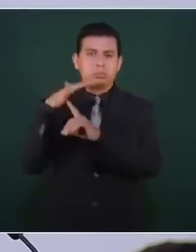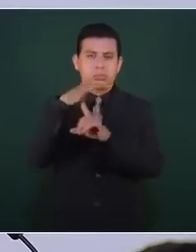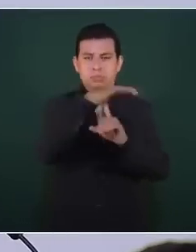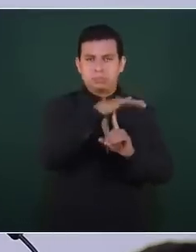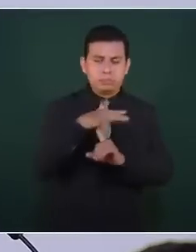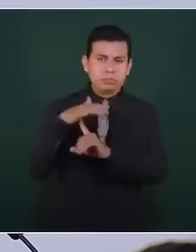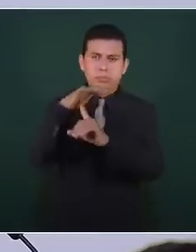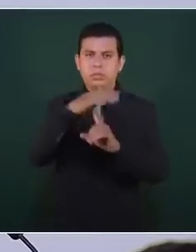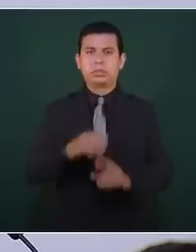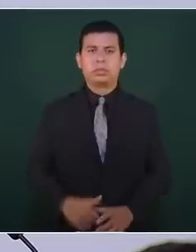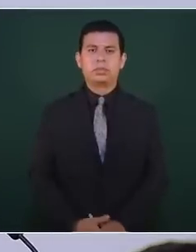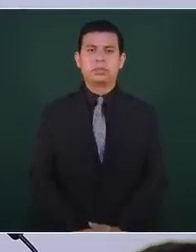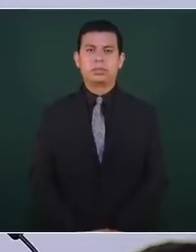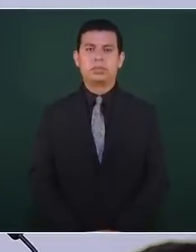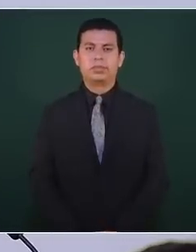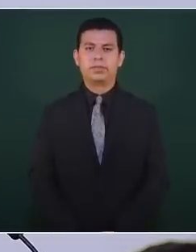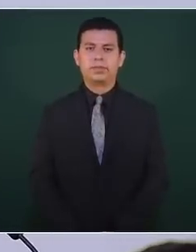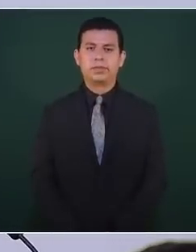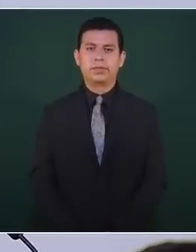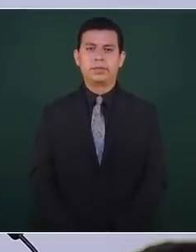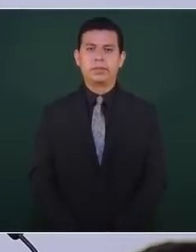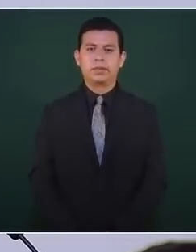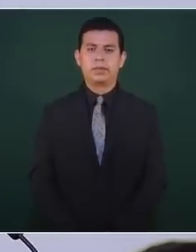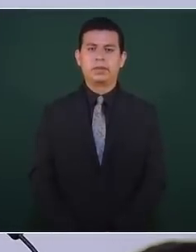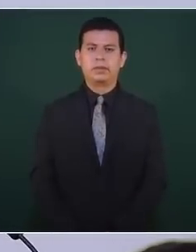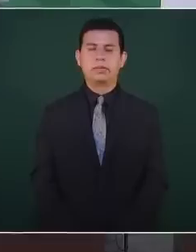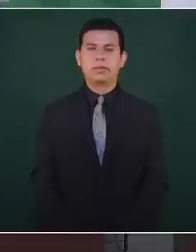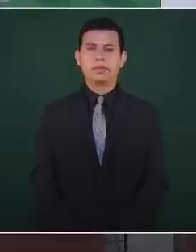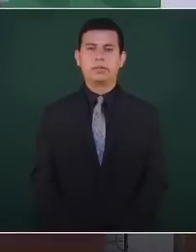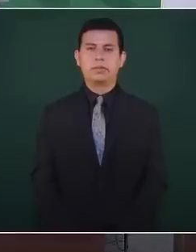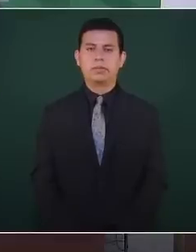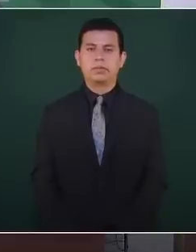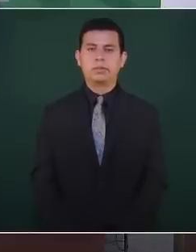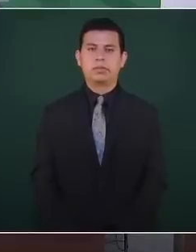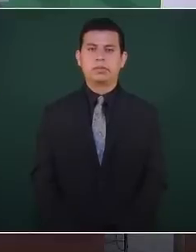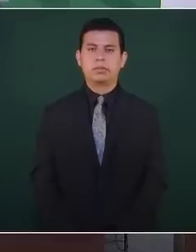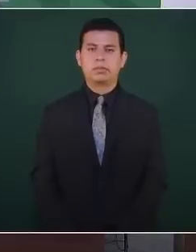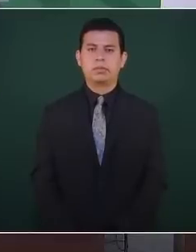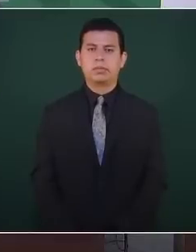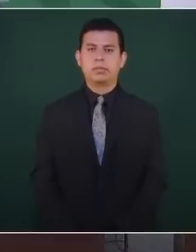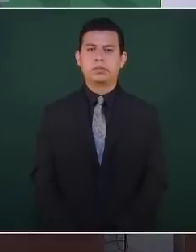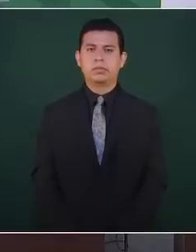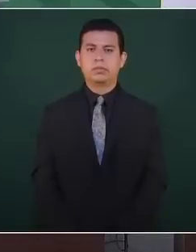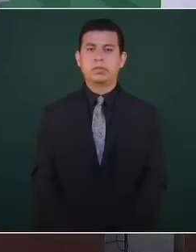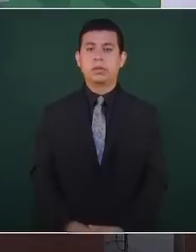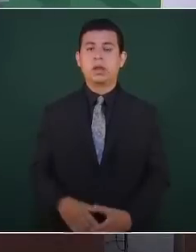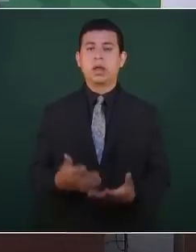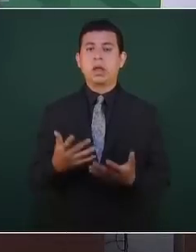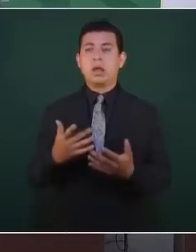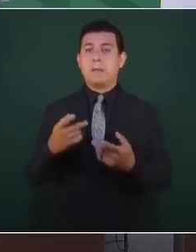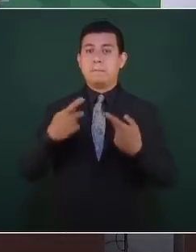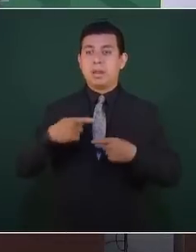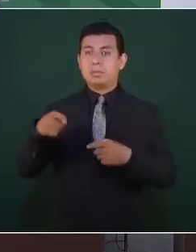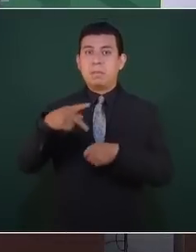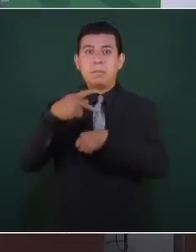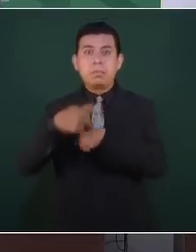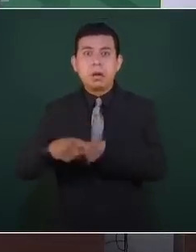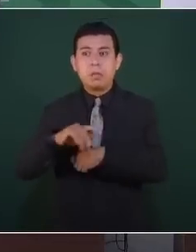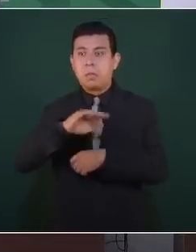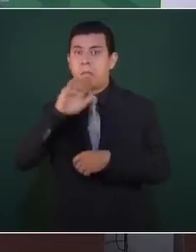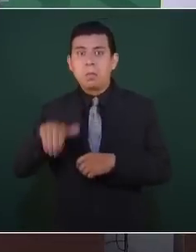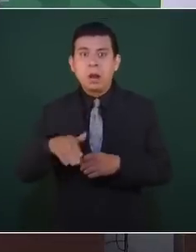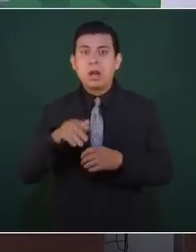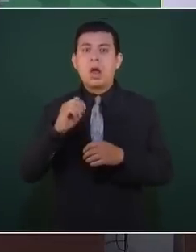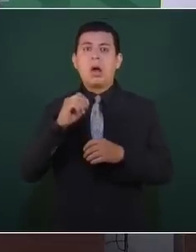actividad que se atiende a personas que están en algún riesgo, se han asistido